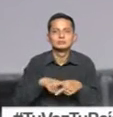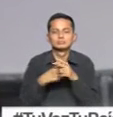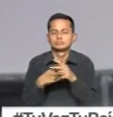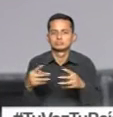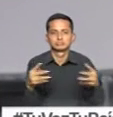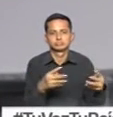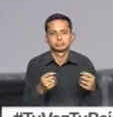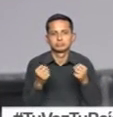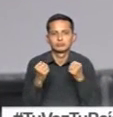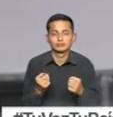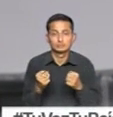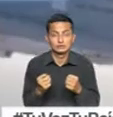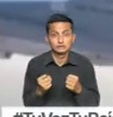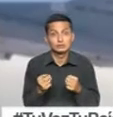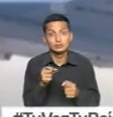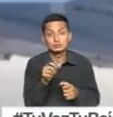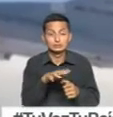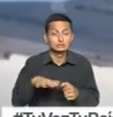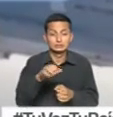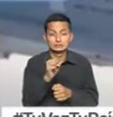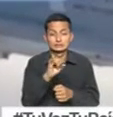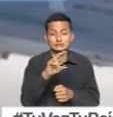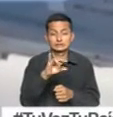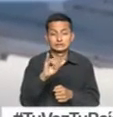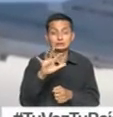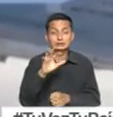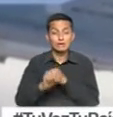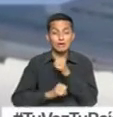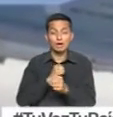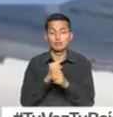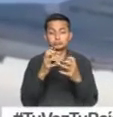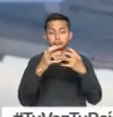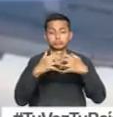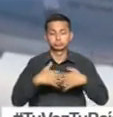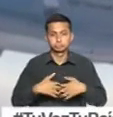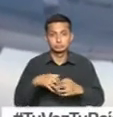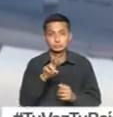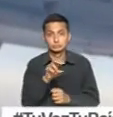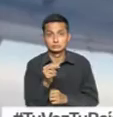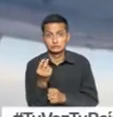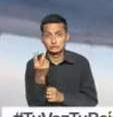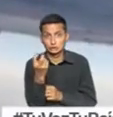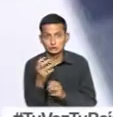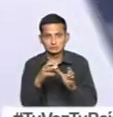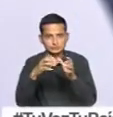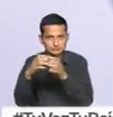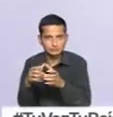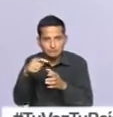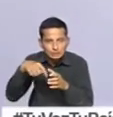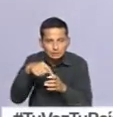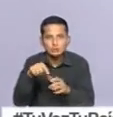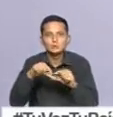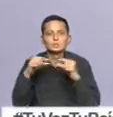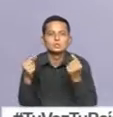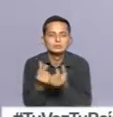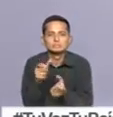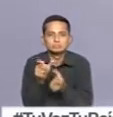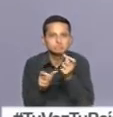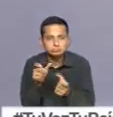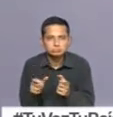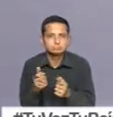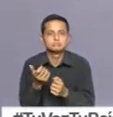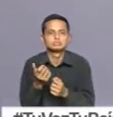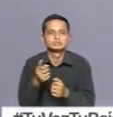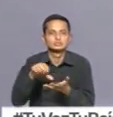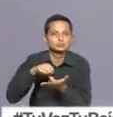la guerra que devasta Siria desde hace 5 años. Está desde el 2012 dividida entre los rebeldes que ocupan los barrios